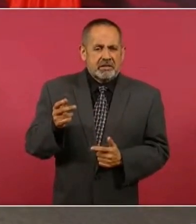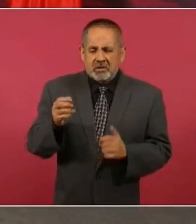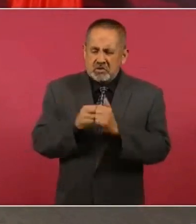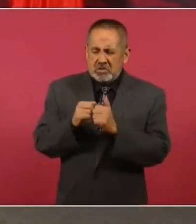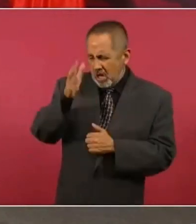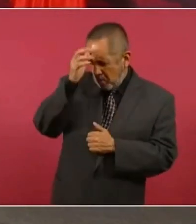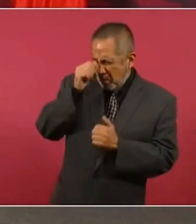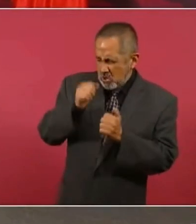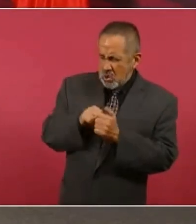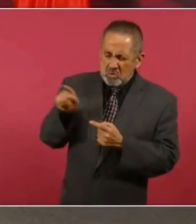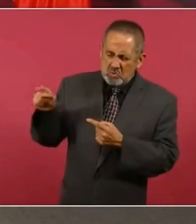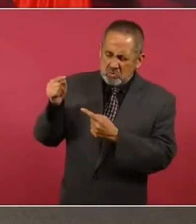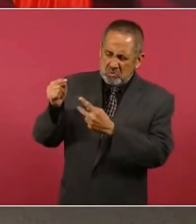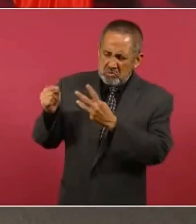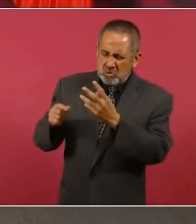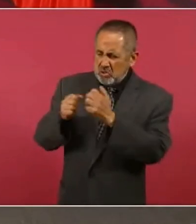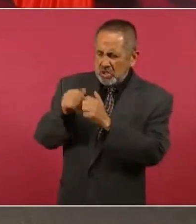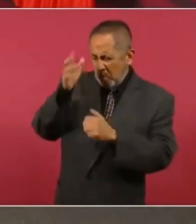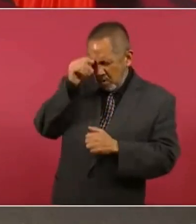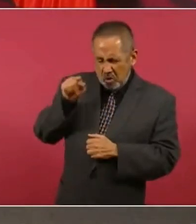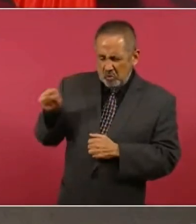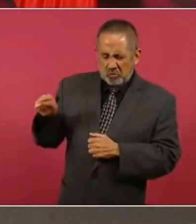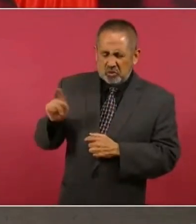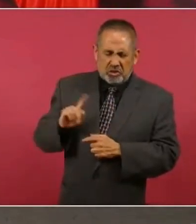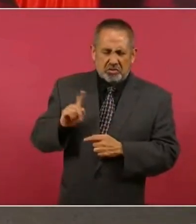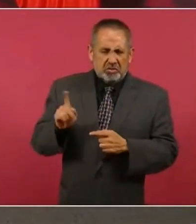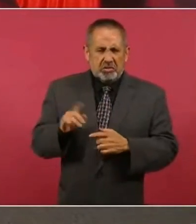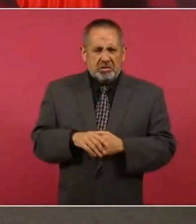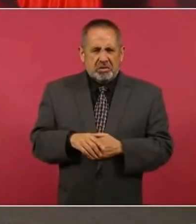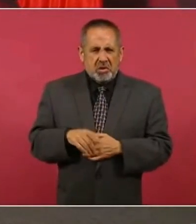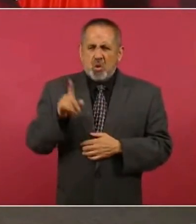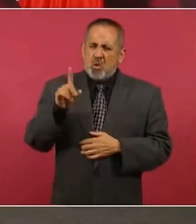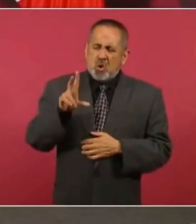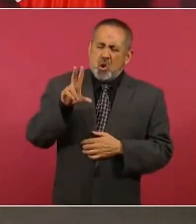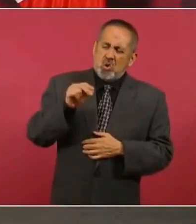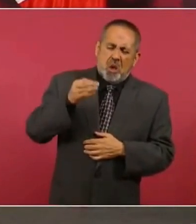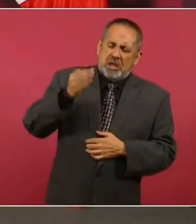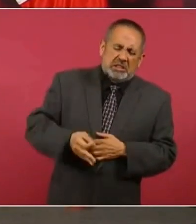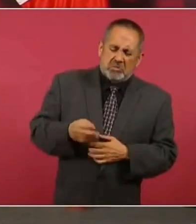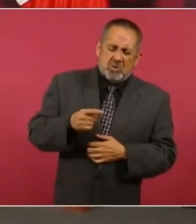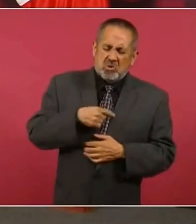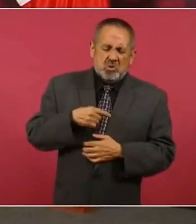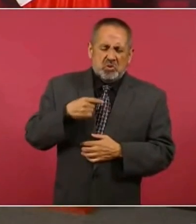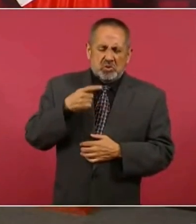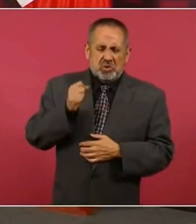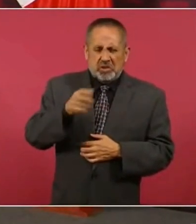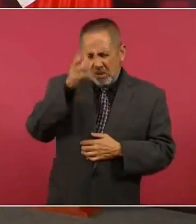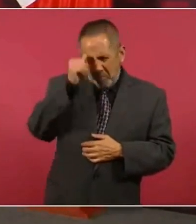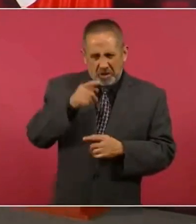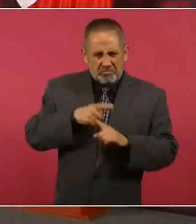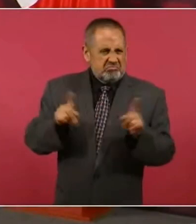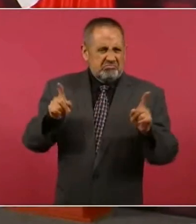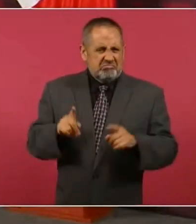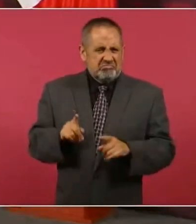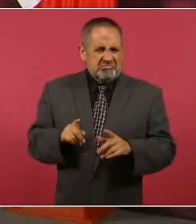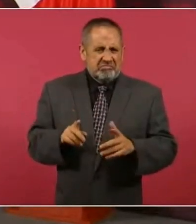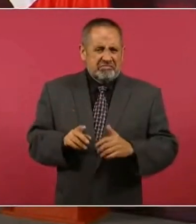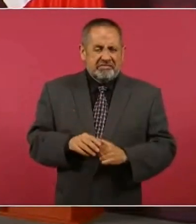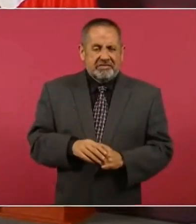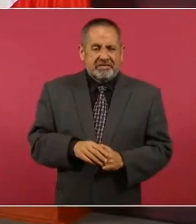coincido con muchas cosas de usted, pero lo que sí no acepto, lo que sí